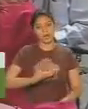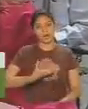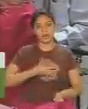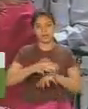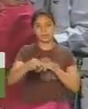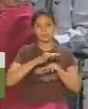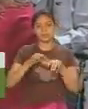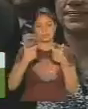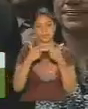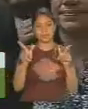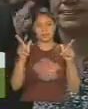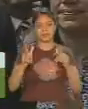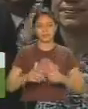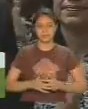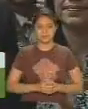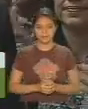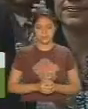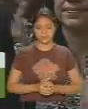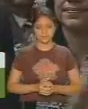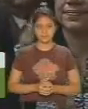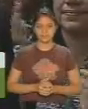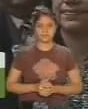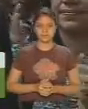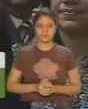municipio Libertador.